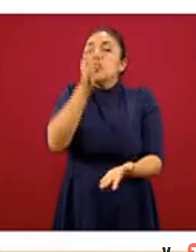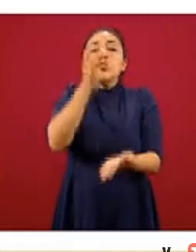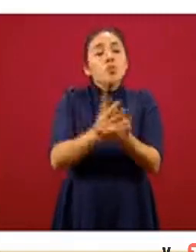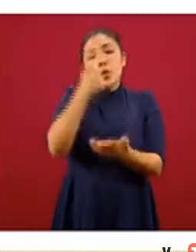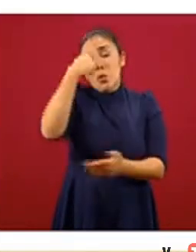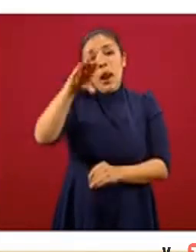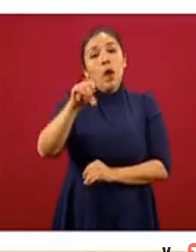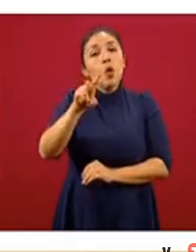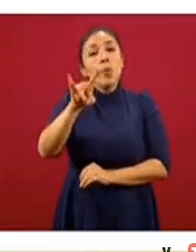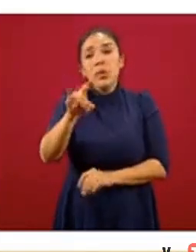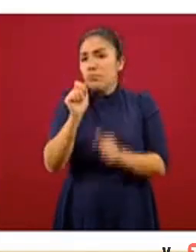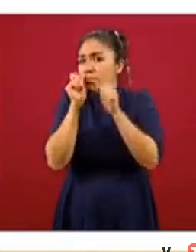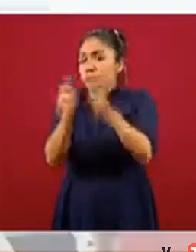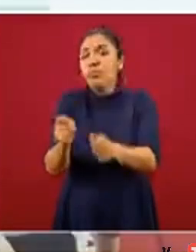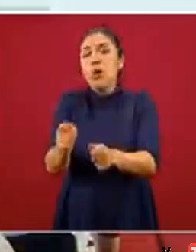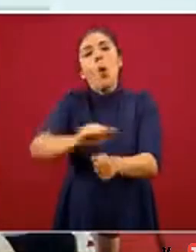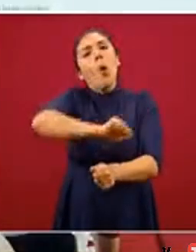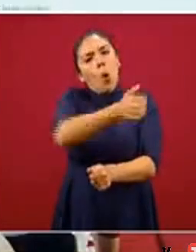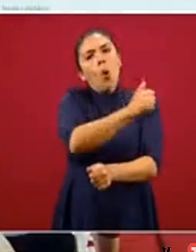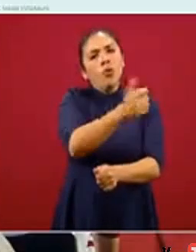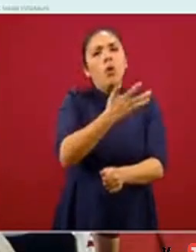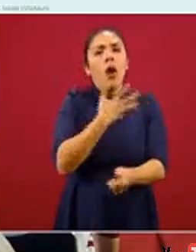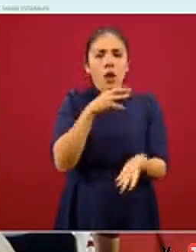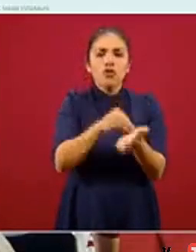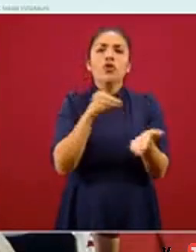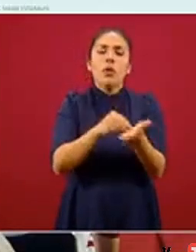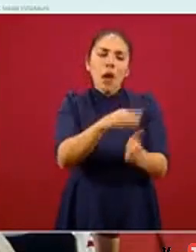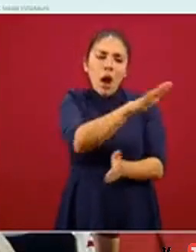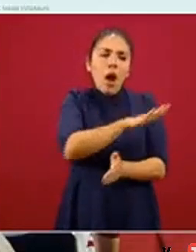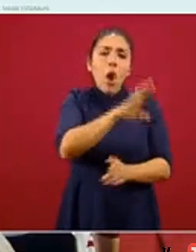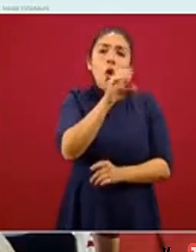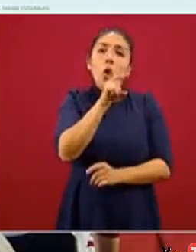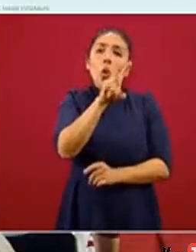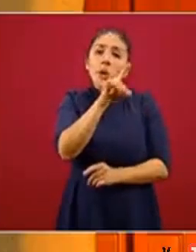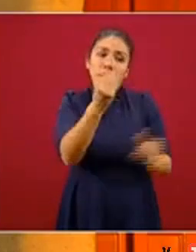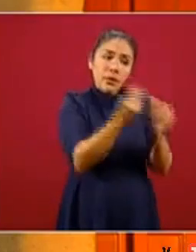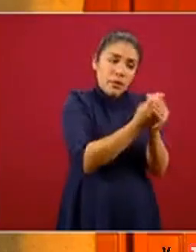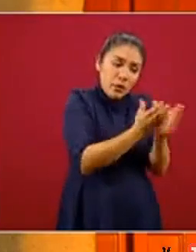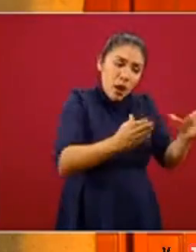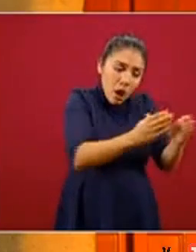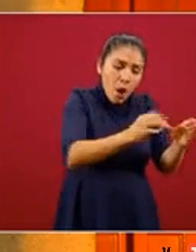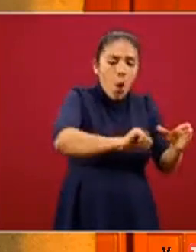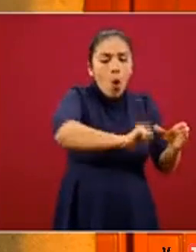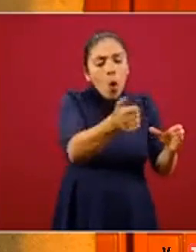designados a COVID y hay otros que conservan un área COVID específica y otra